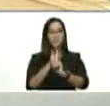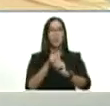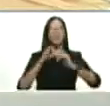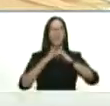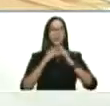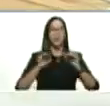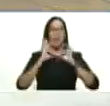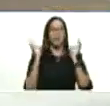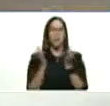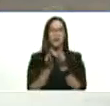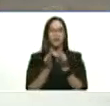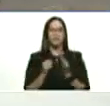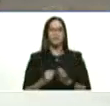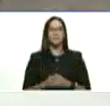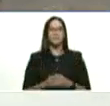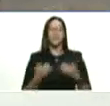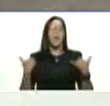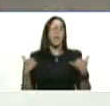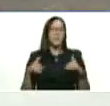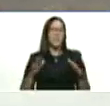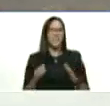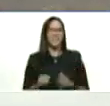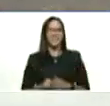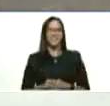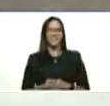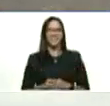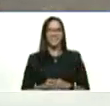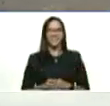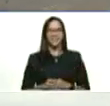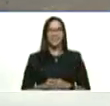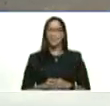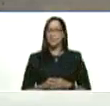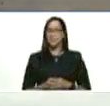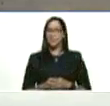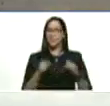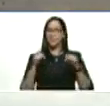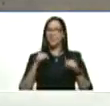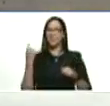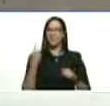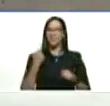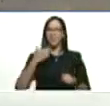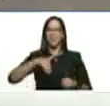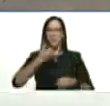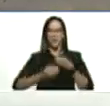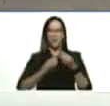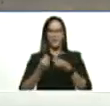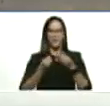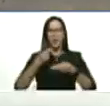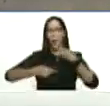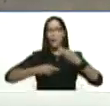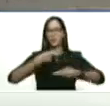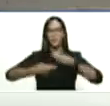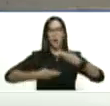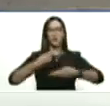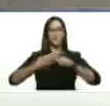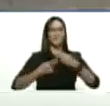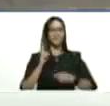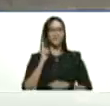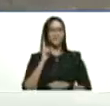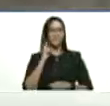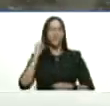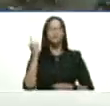la familia. Naguará, pues. Ah, esto solo se puede hacer en revolución.